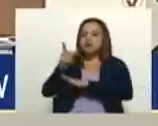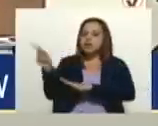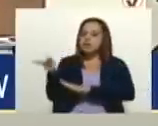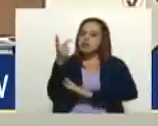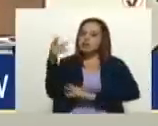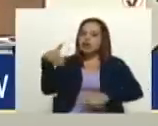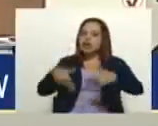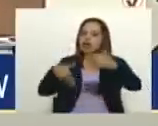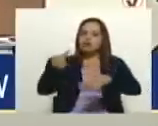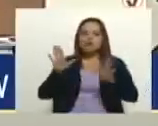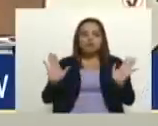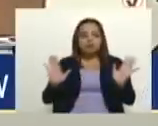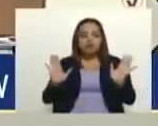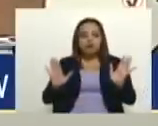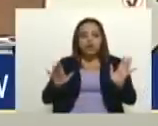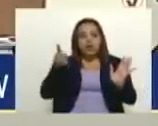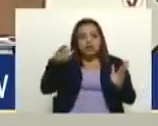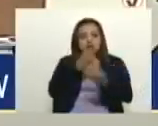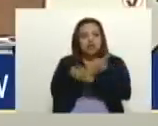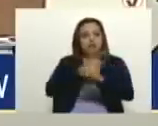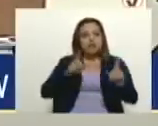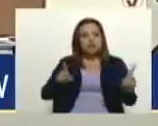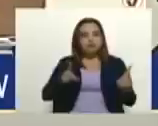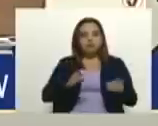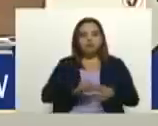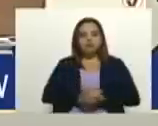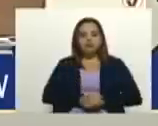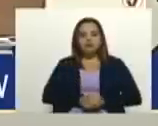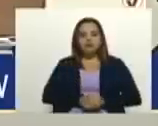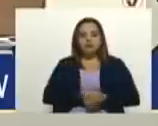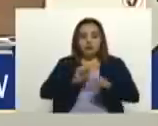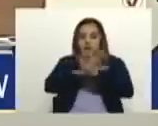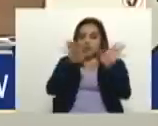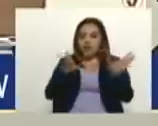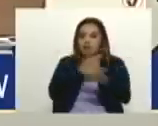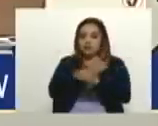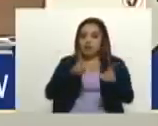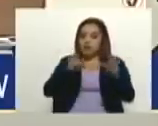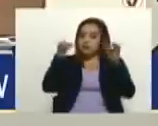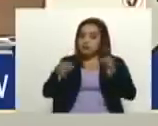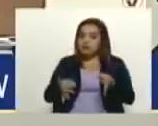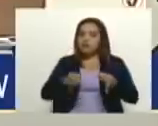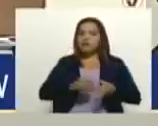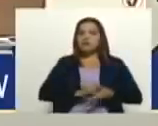vuelta. Es el carácter democrático, realmente democrático.